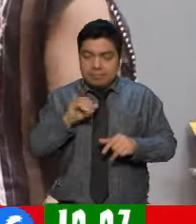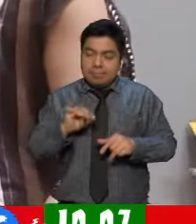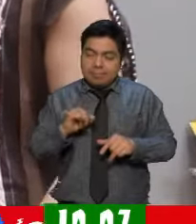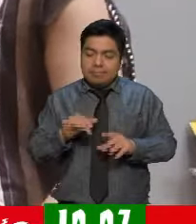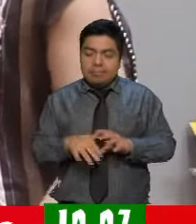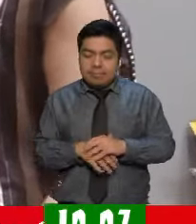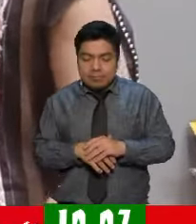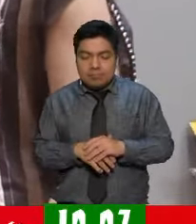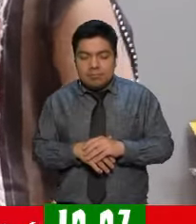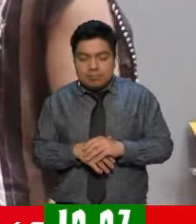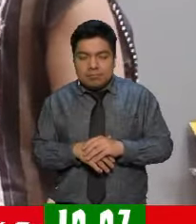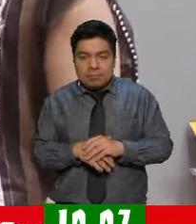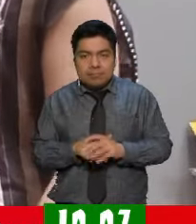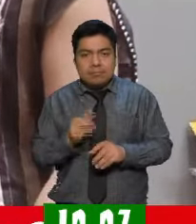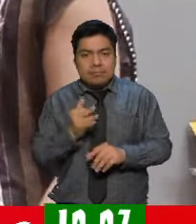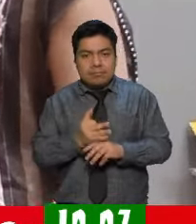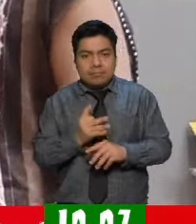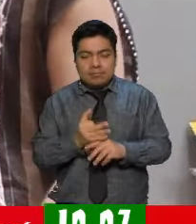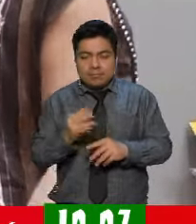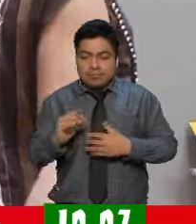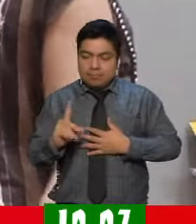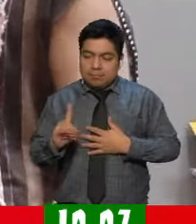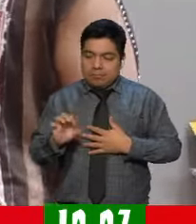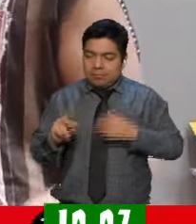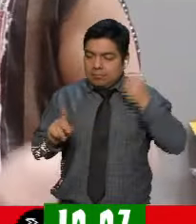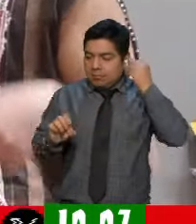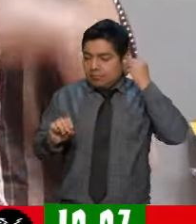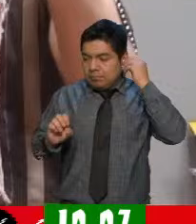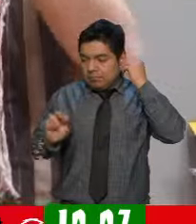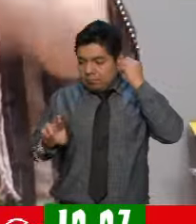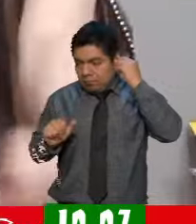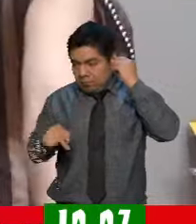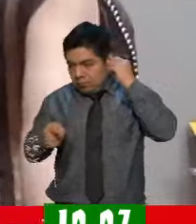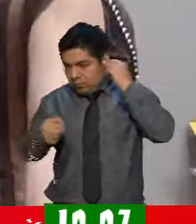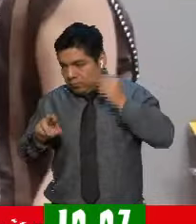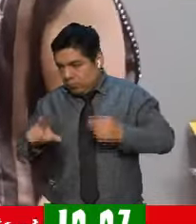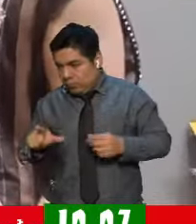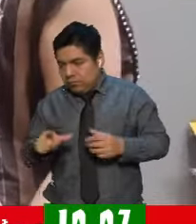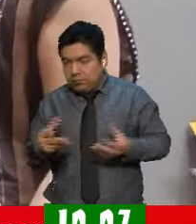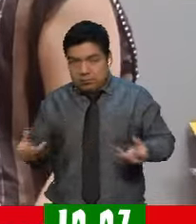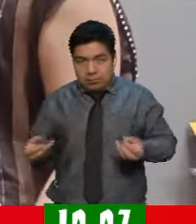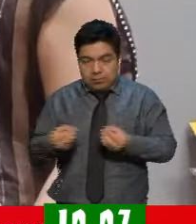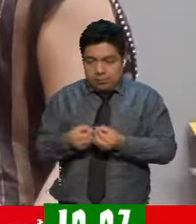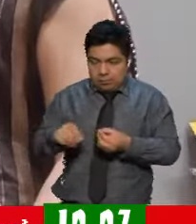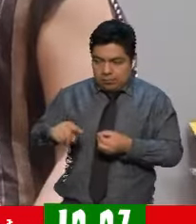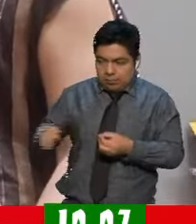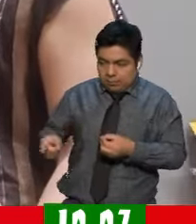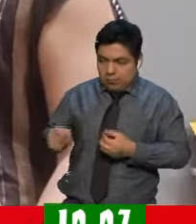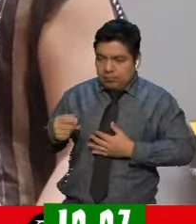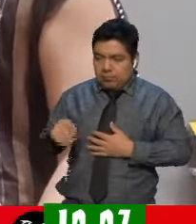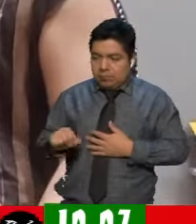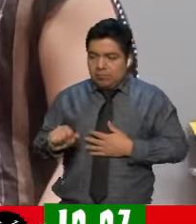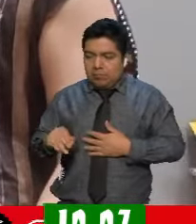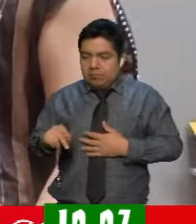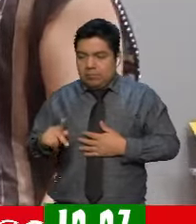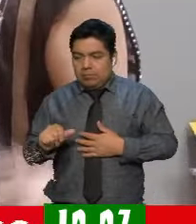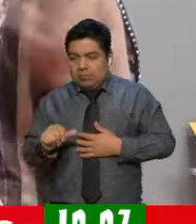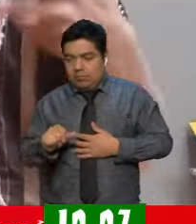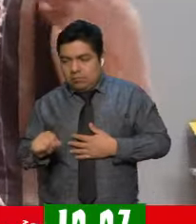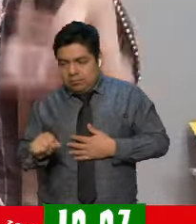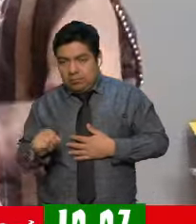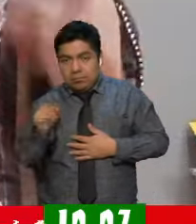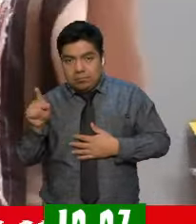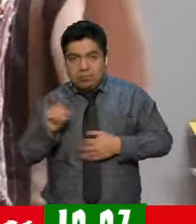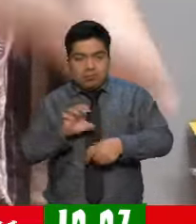pues vamos estrenando el Depredador Antinatural, ¿no? Que es una colaboración aparte con los Humazapas, que es una